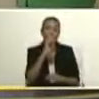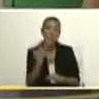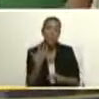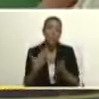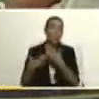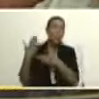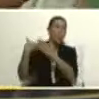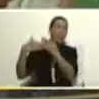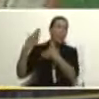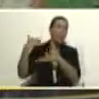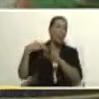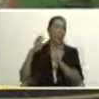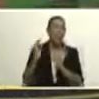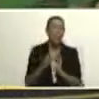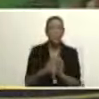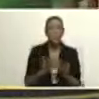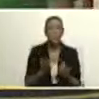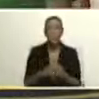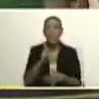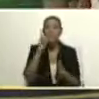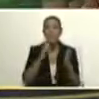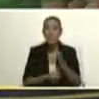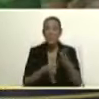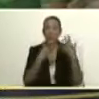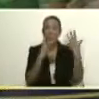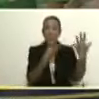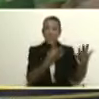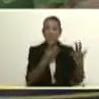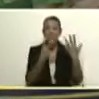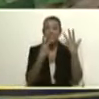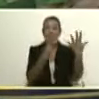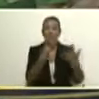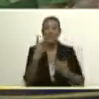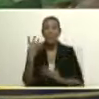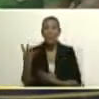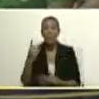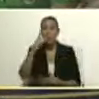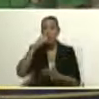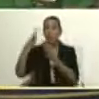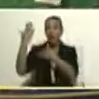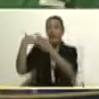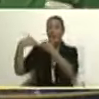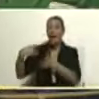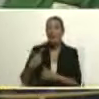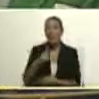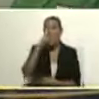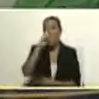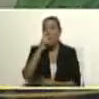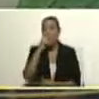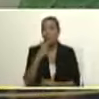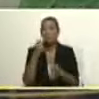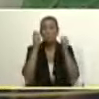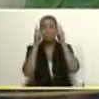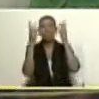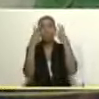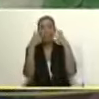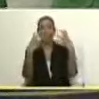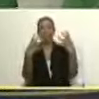cuándo? En 1974. Naguara, mira la cara que pone.